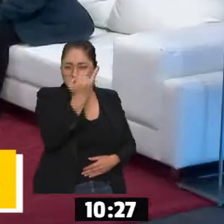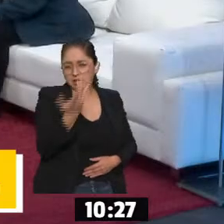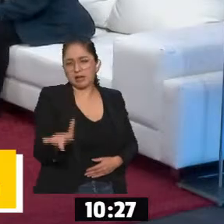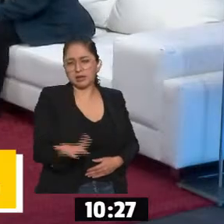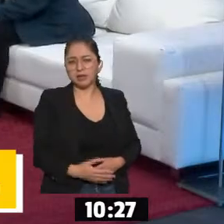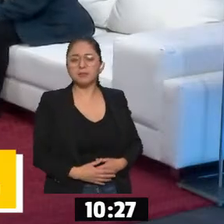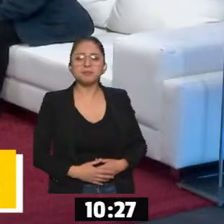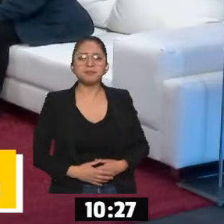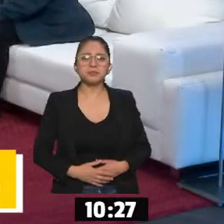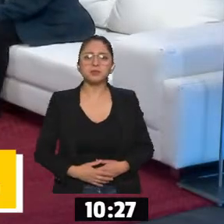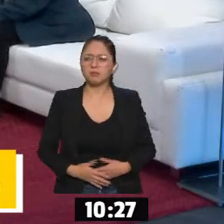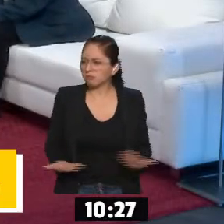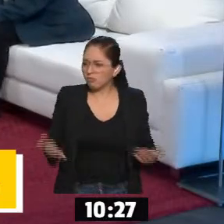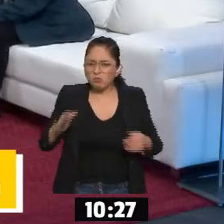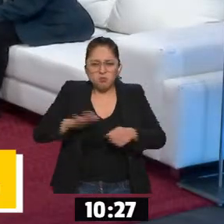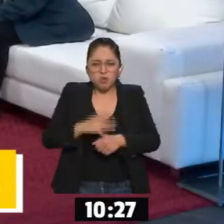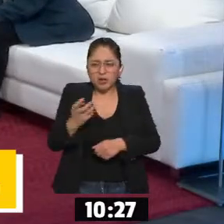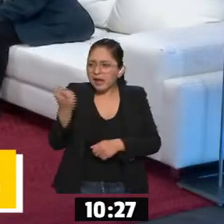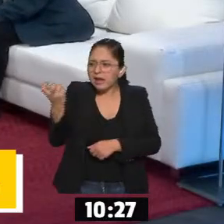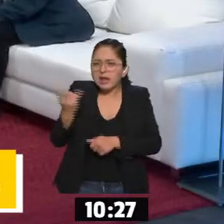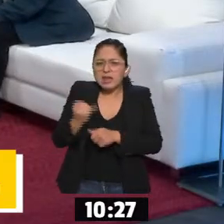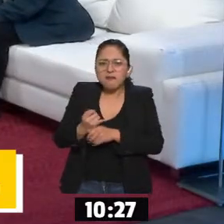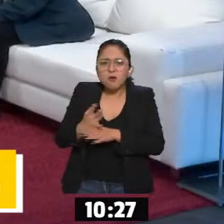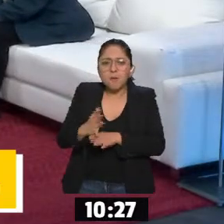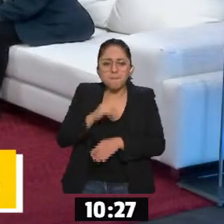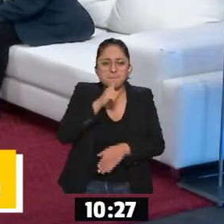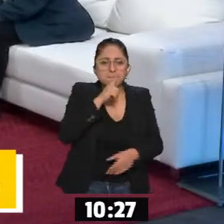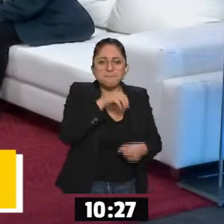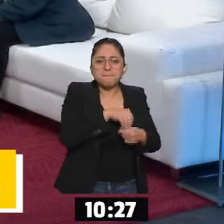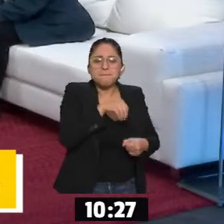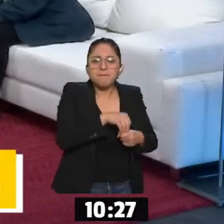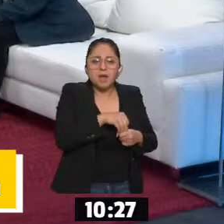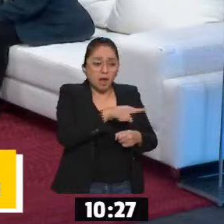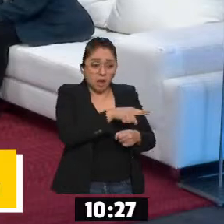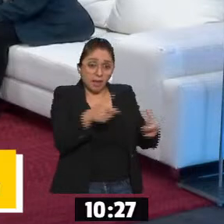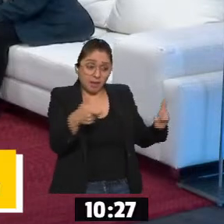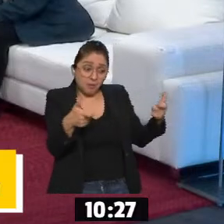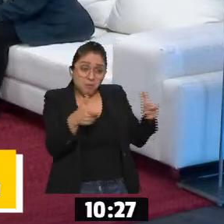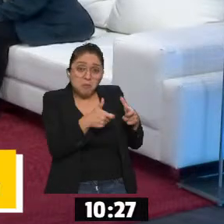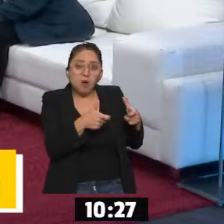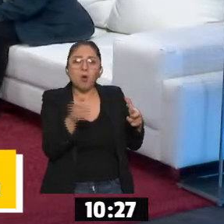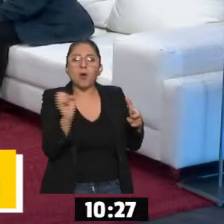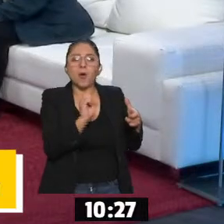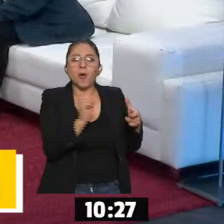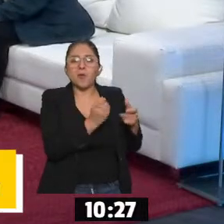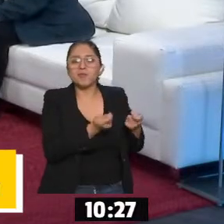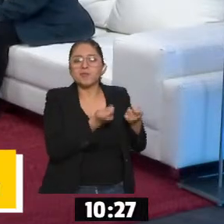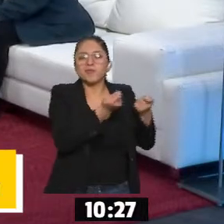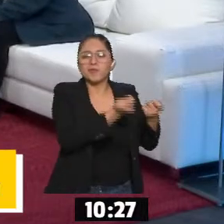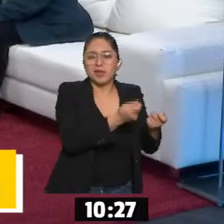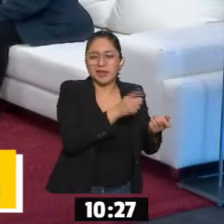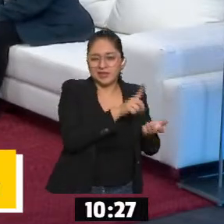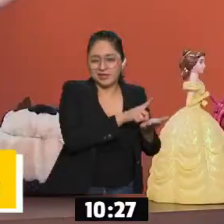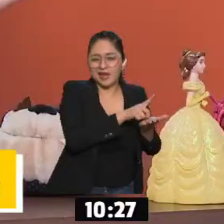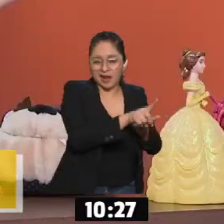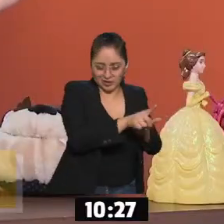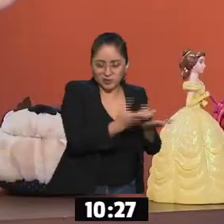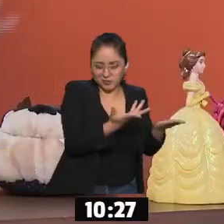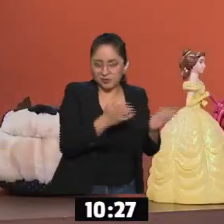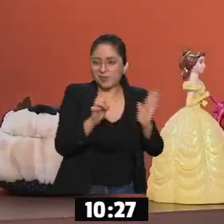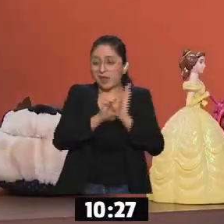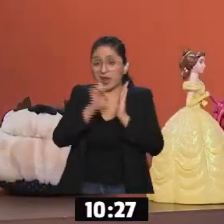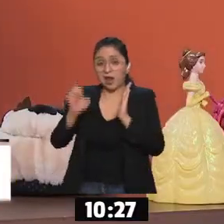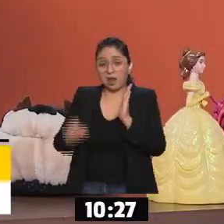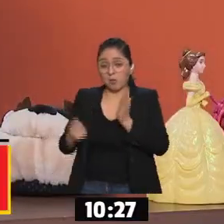oculta? Porque entonces te priva el acceso a tus derechos. Así es. Si tú llegas hablando español, el MP de por sí te trata